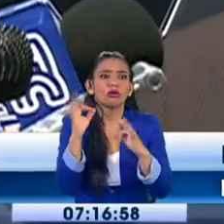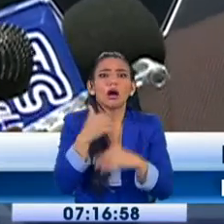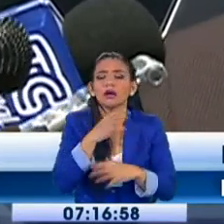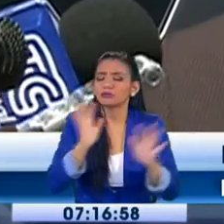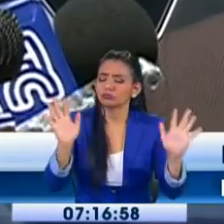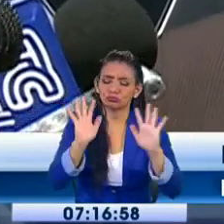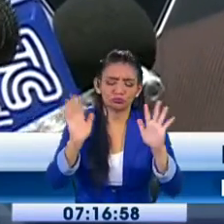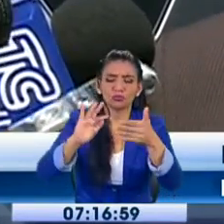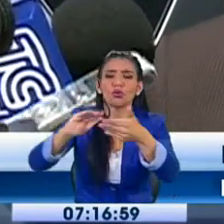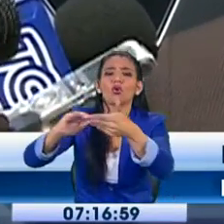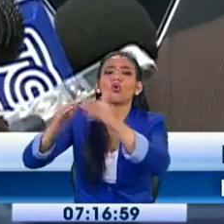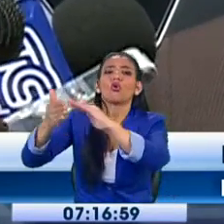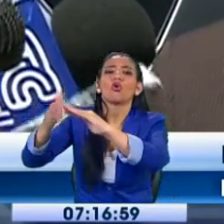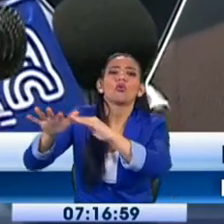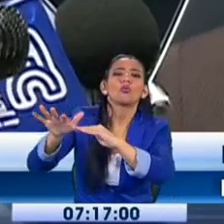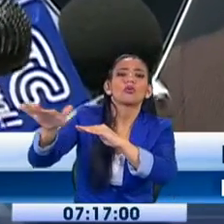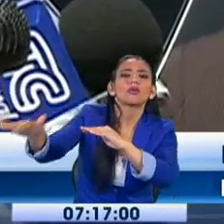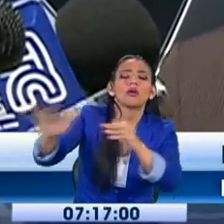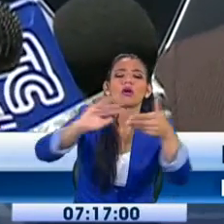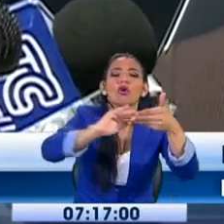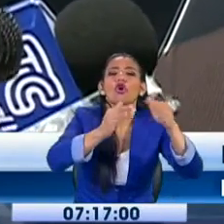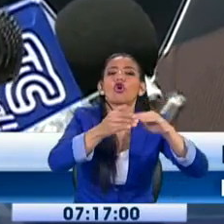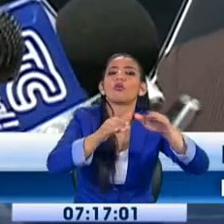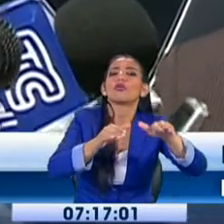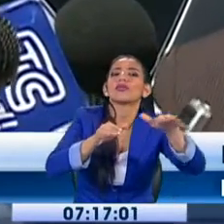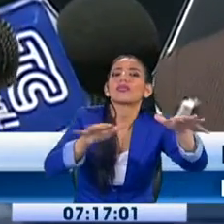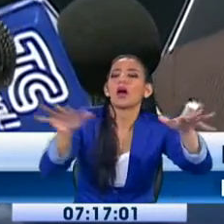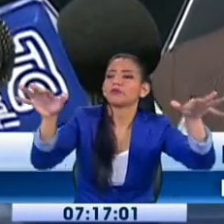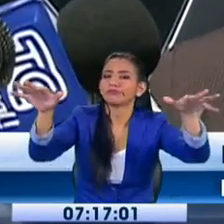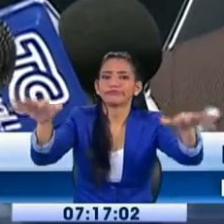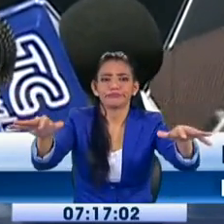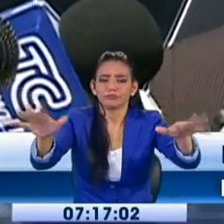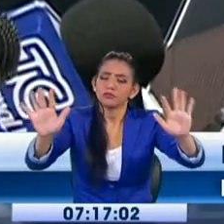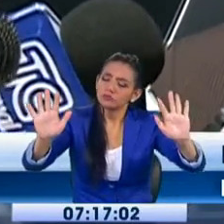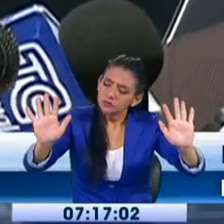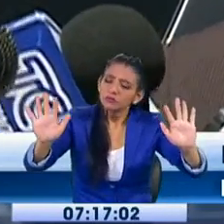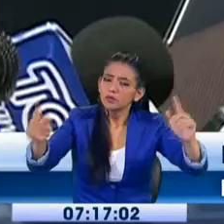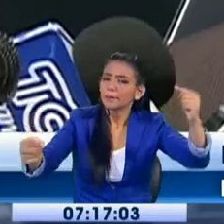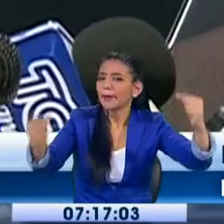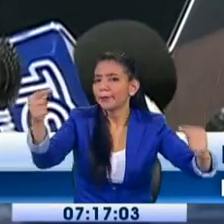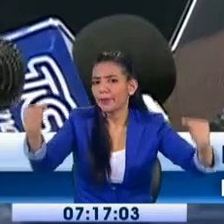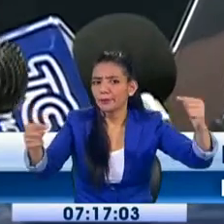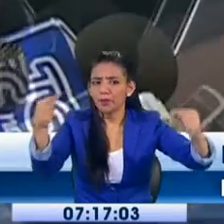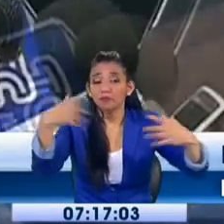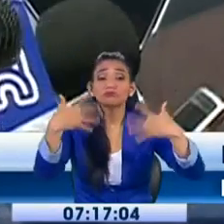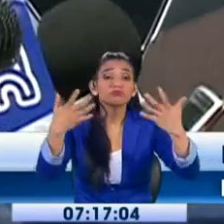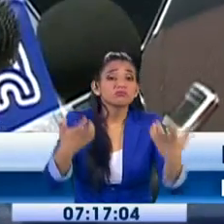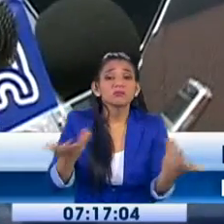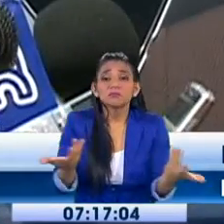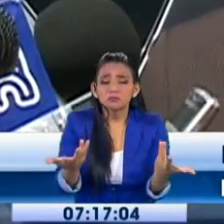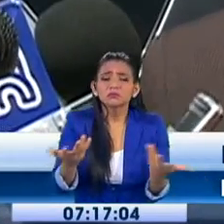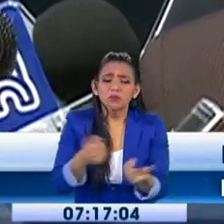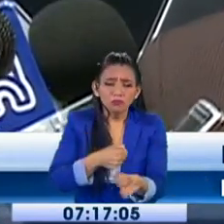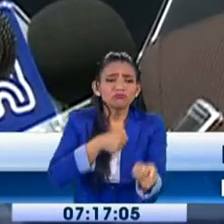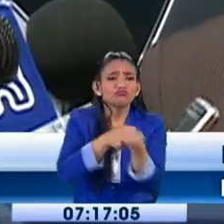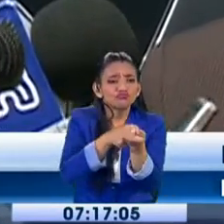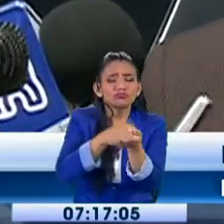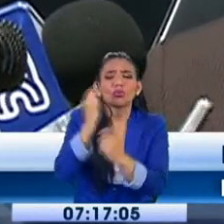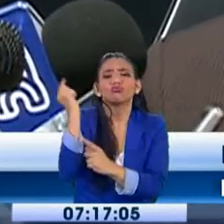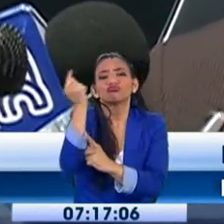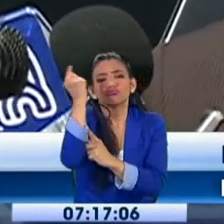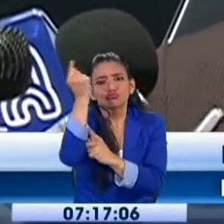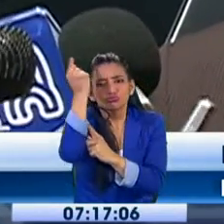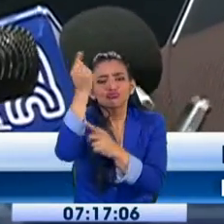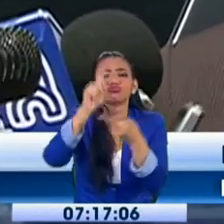un conflicto más bien al interior de nuestros pueblos ancestrales. Lo que hemos hecho es facilitar, hemos apoyado con helicópteros,